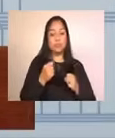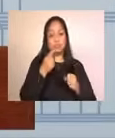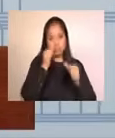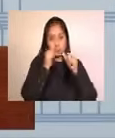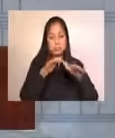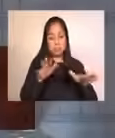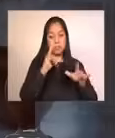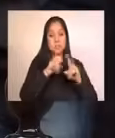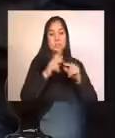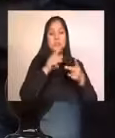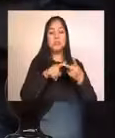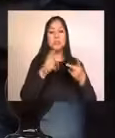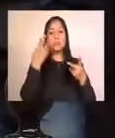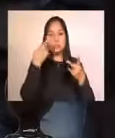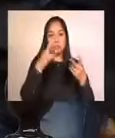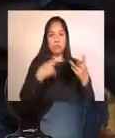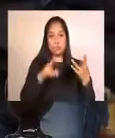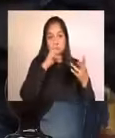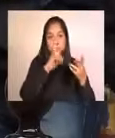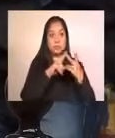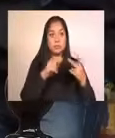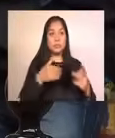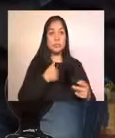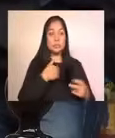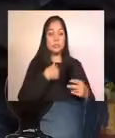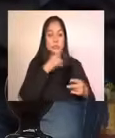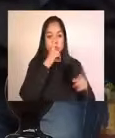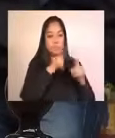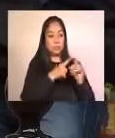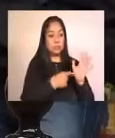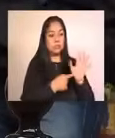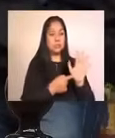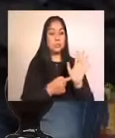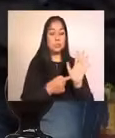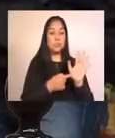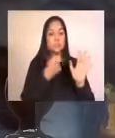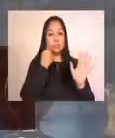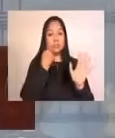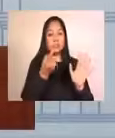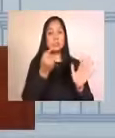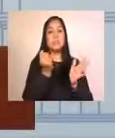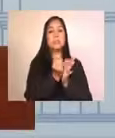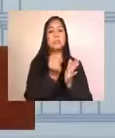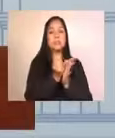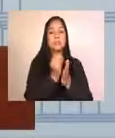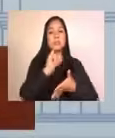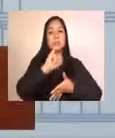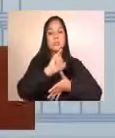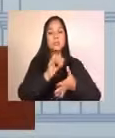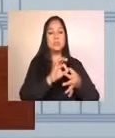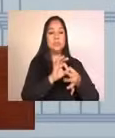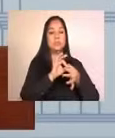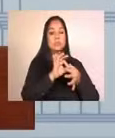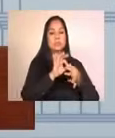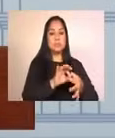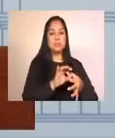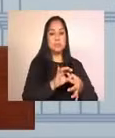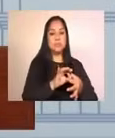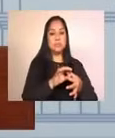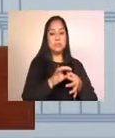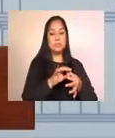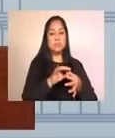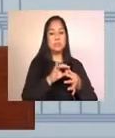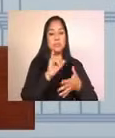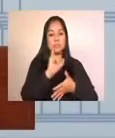Tenemos recursos también que han sido puestos a disposición vía el Instituto Interamericano de Cooperación para la Agricultura, ICA, de parte